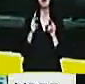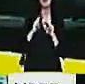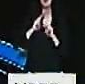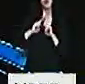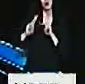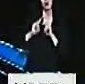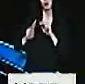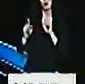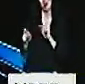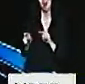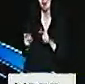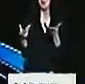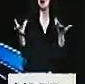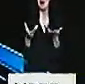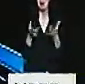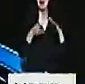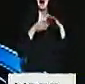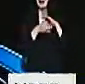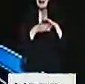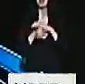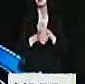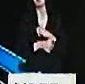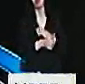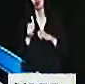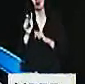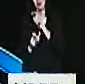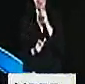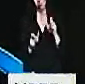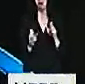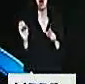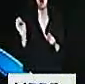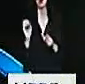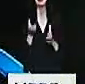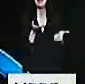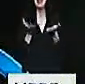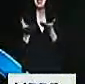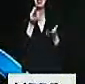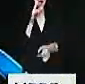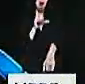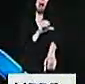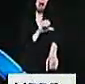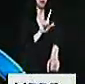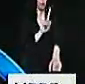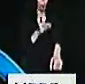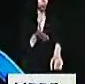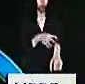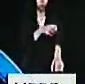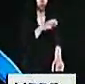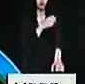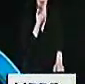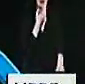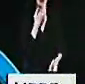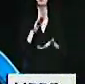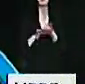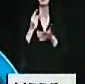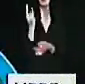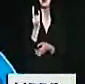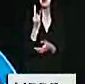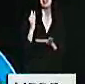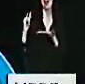también sirven para democratizar ese acceso o para descentralizar servicios. En el caso particular de la Universidad de Aysén,